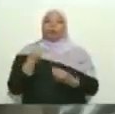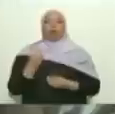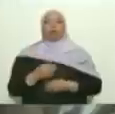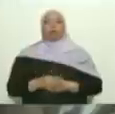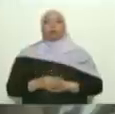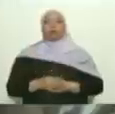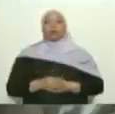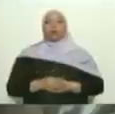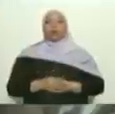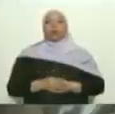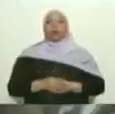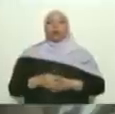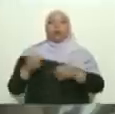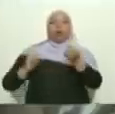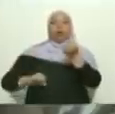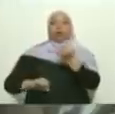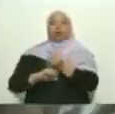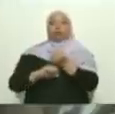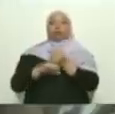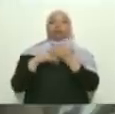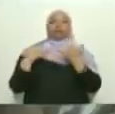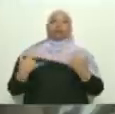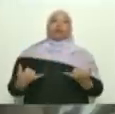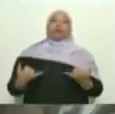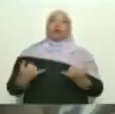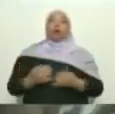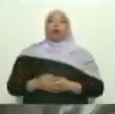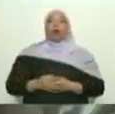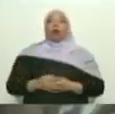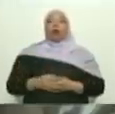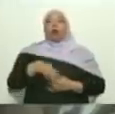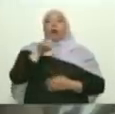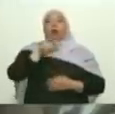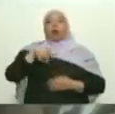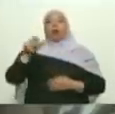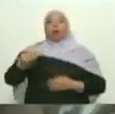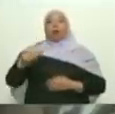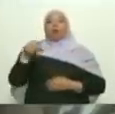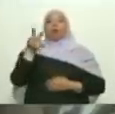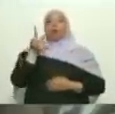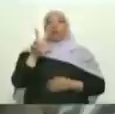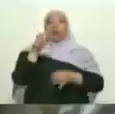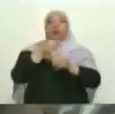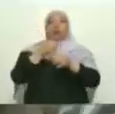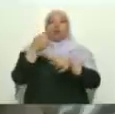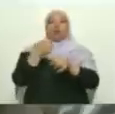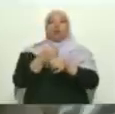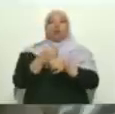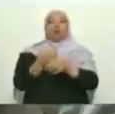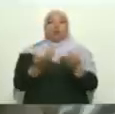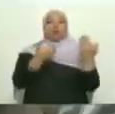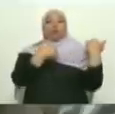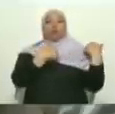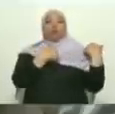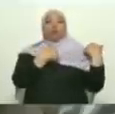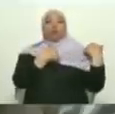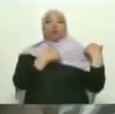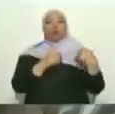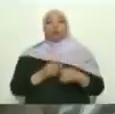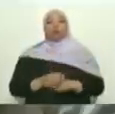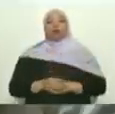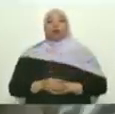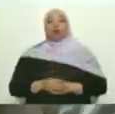a esa convocatoria que ahora este sujeto en su delirio tremens refiere que fue